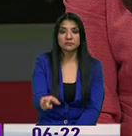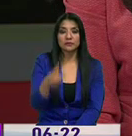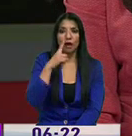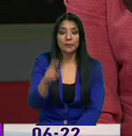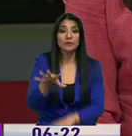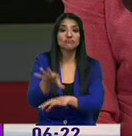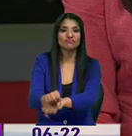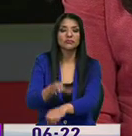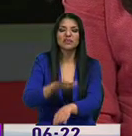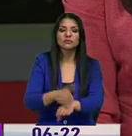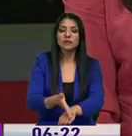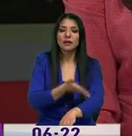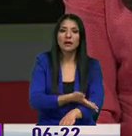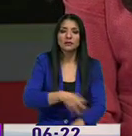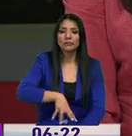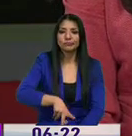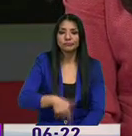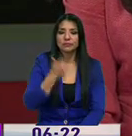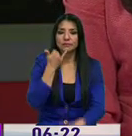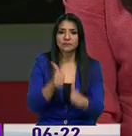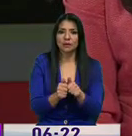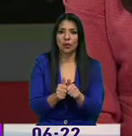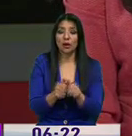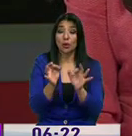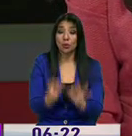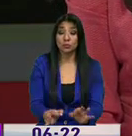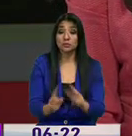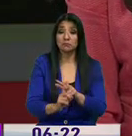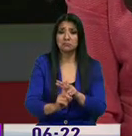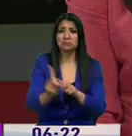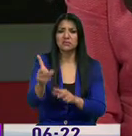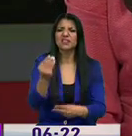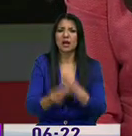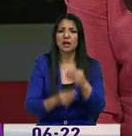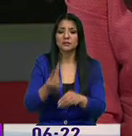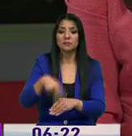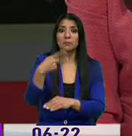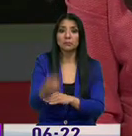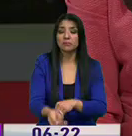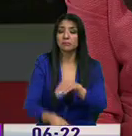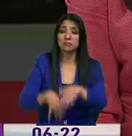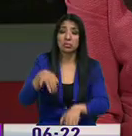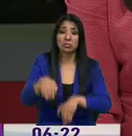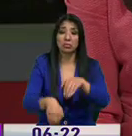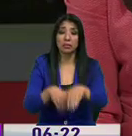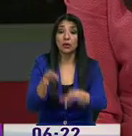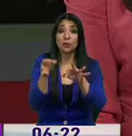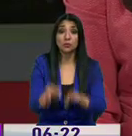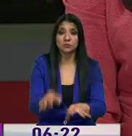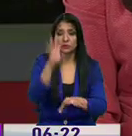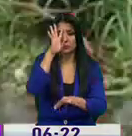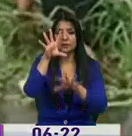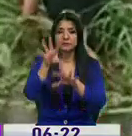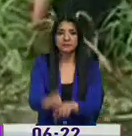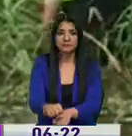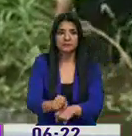robo de un celular el sujeto intentó huir de la policía lanzándose al agua pero fue sacado por los uniformados